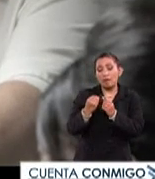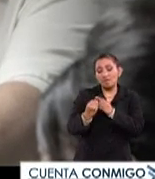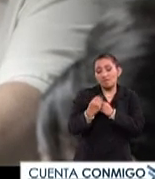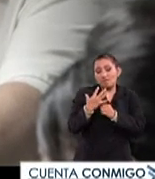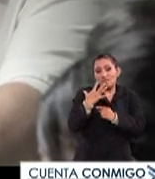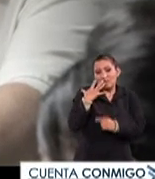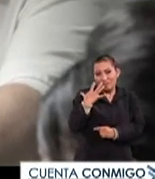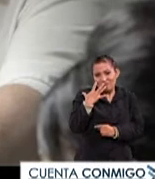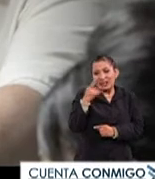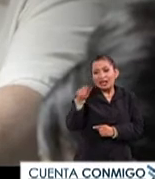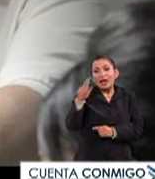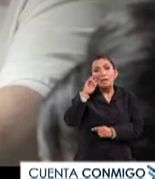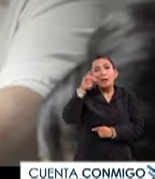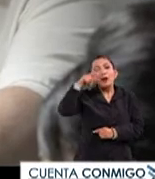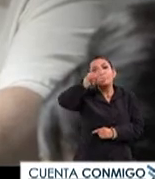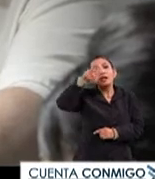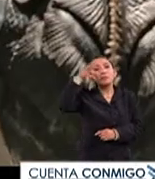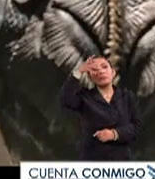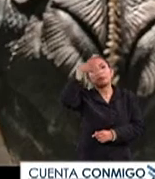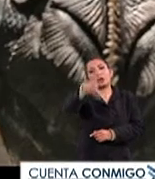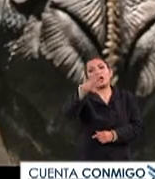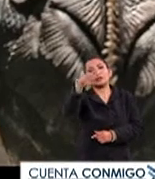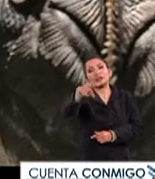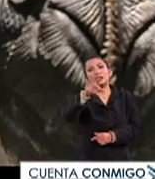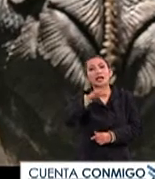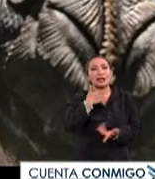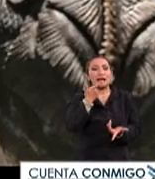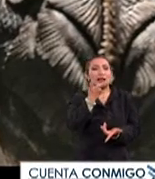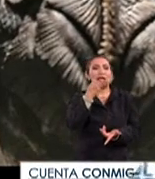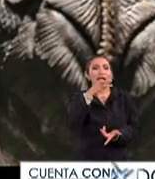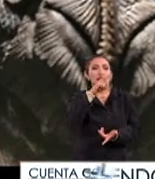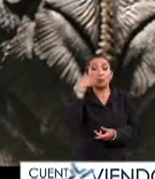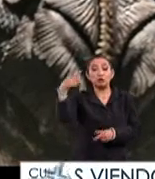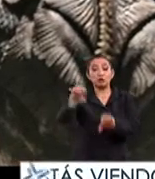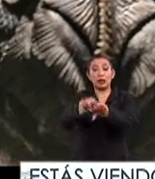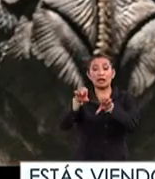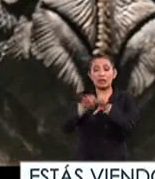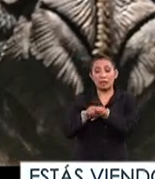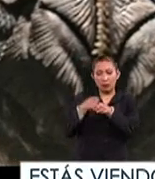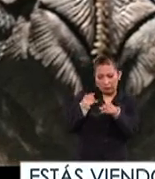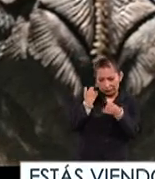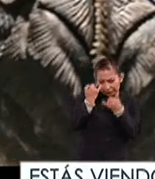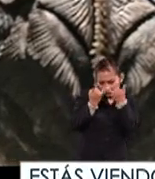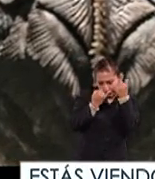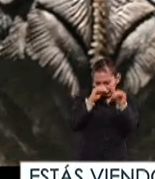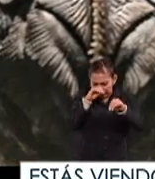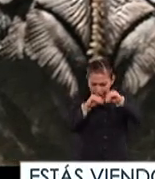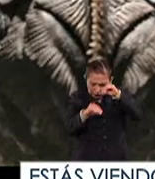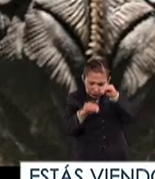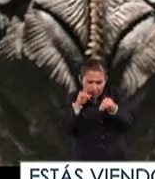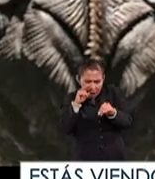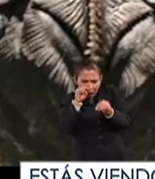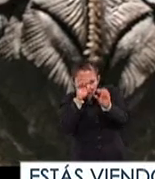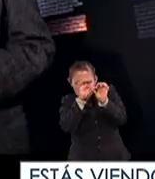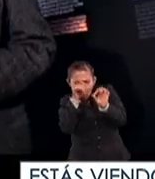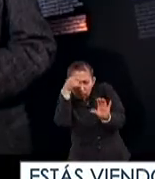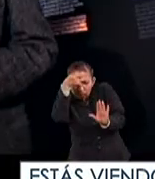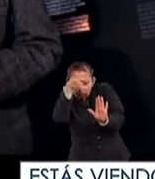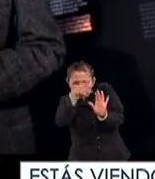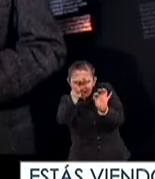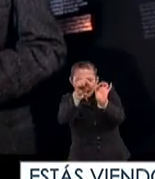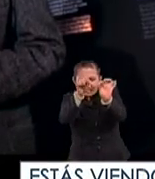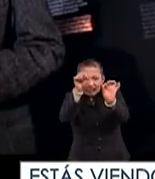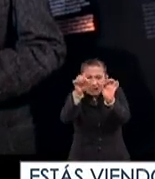ya de lo que veremos después en Del Toro, ¿no? En su propio trabajo, la minucia técnica, el ver el detalle en todas las